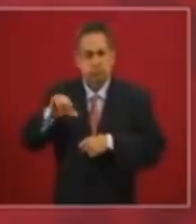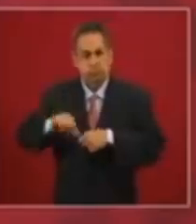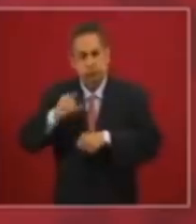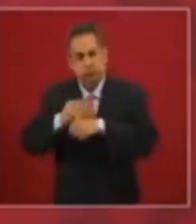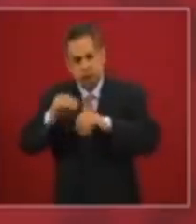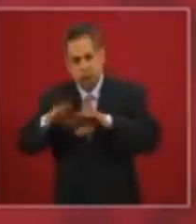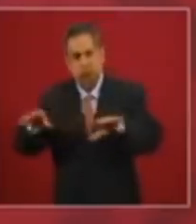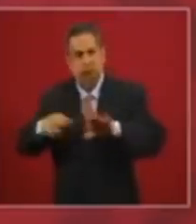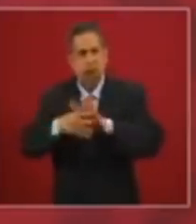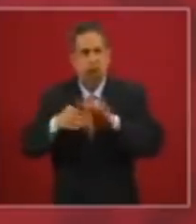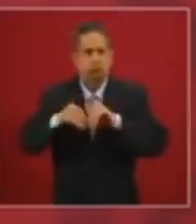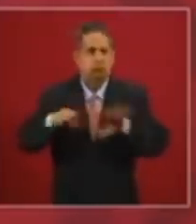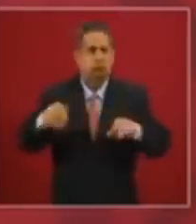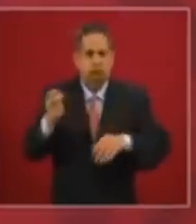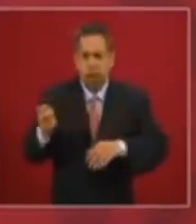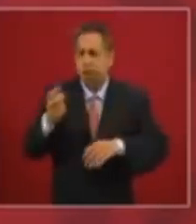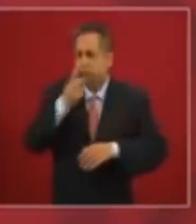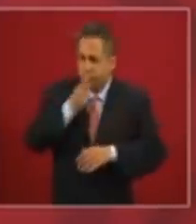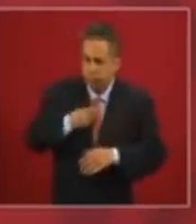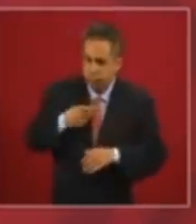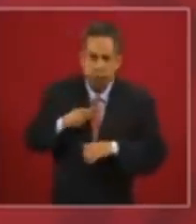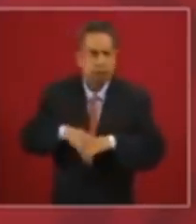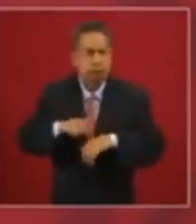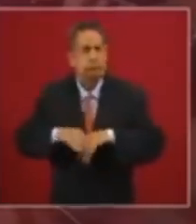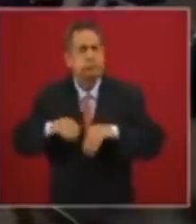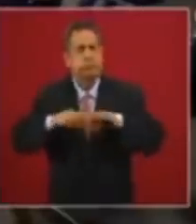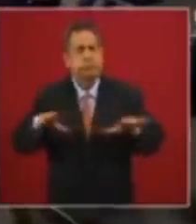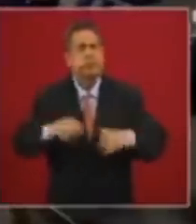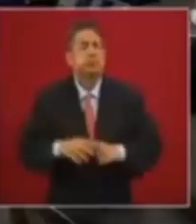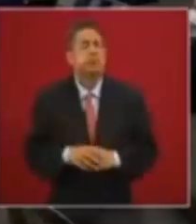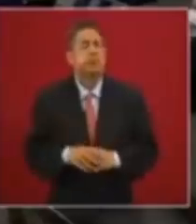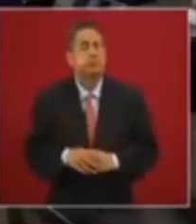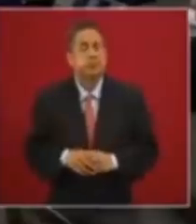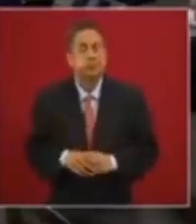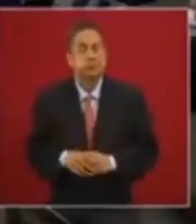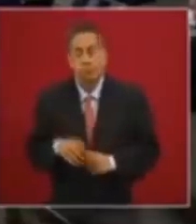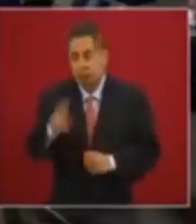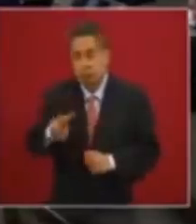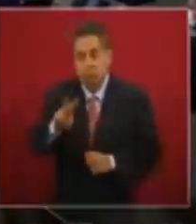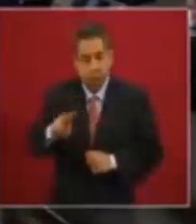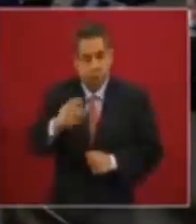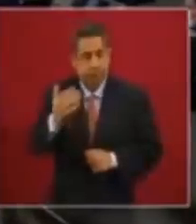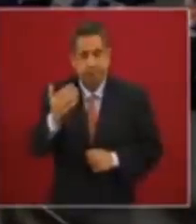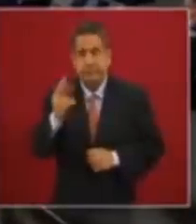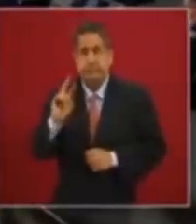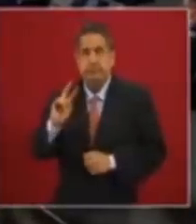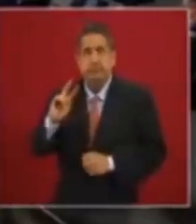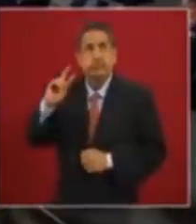hoy sobre esto que me estás planteando. En efecto, nos reunimos esta